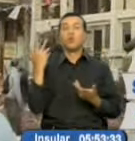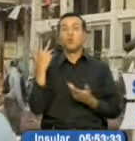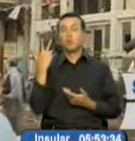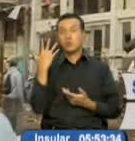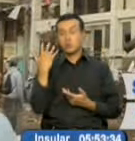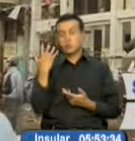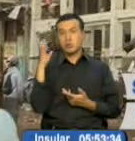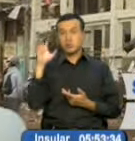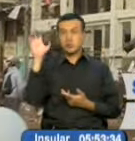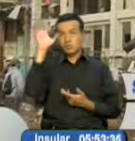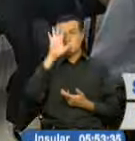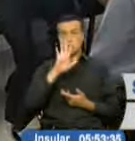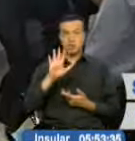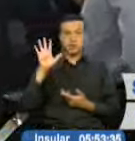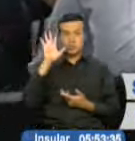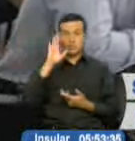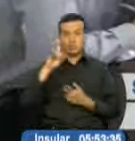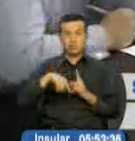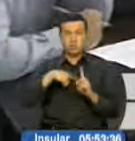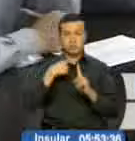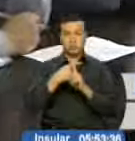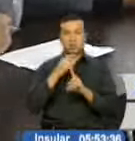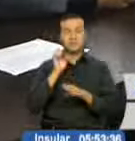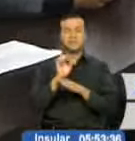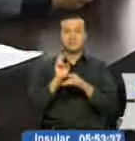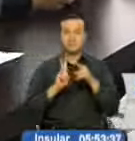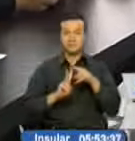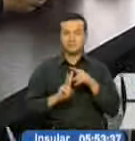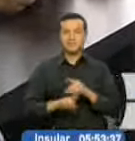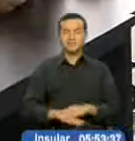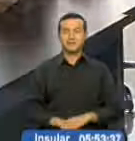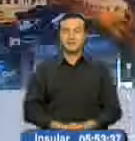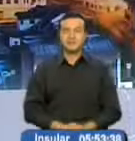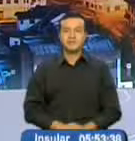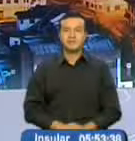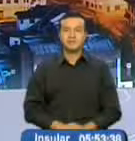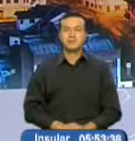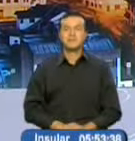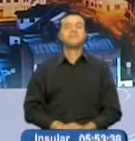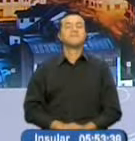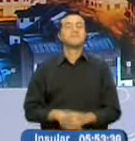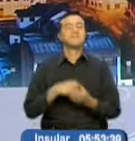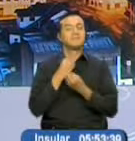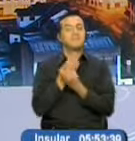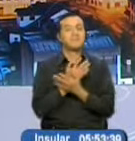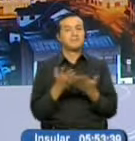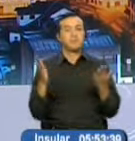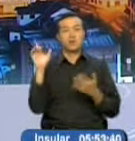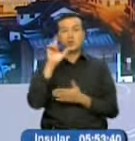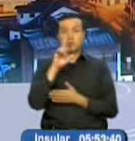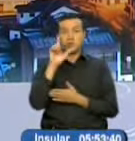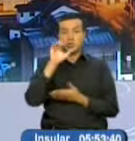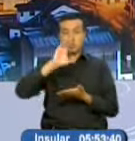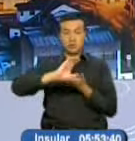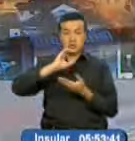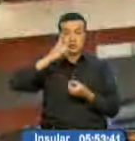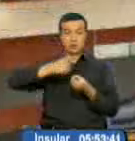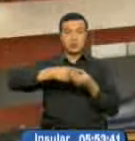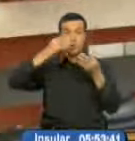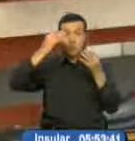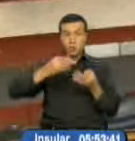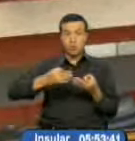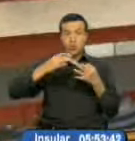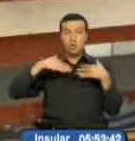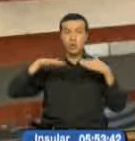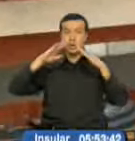15 provincias adicionales. Eduardo Córdoba, Ecuador TV. Y le contamos también que este lunes en el centro de Quito colapsó una